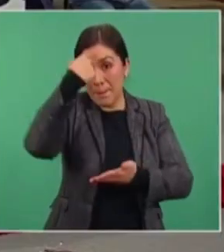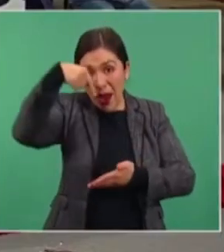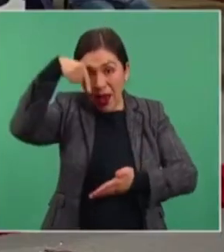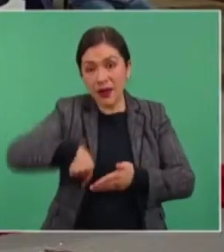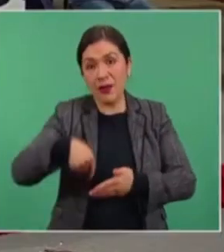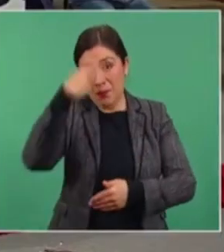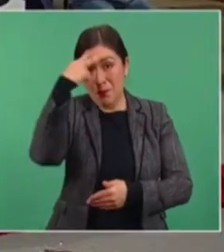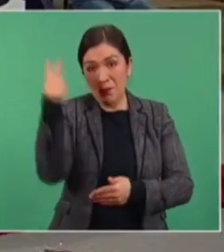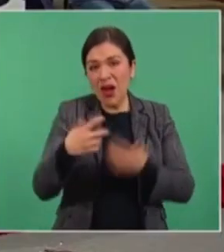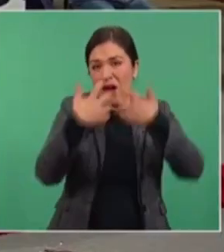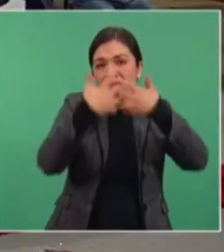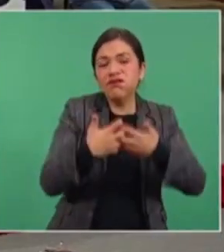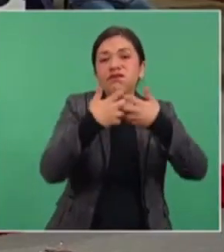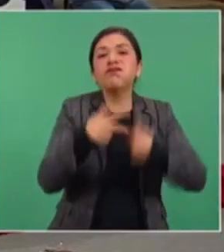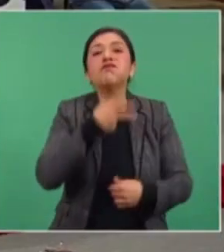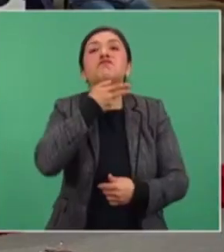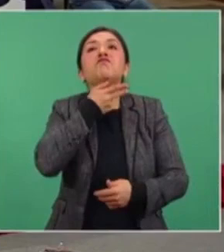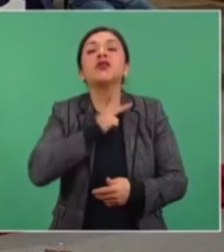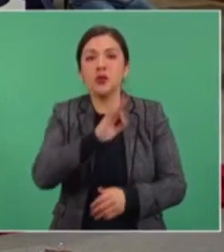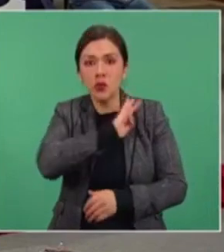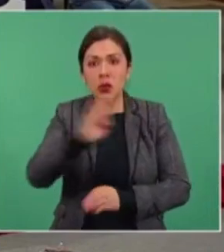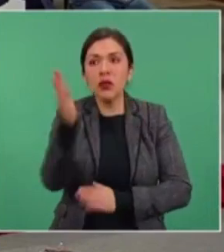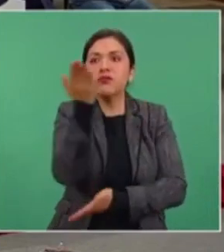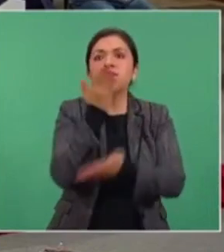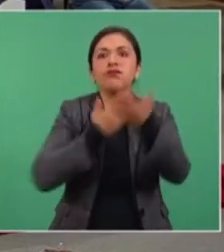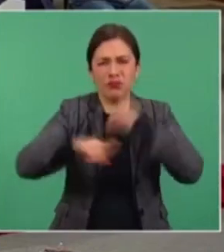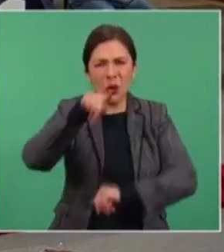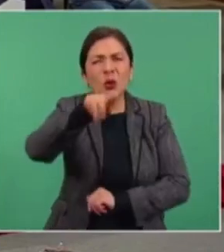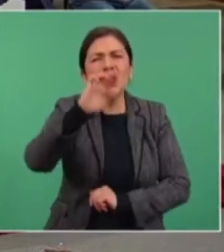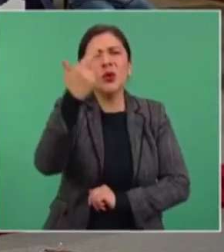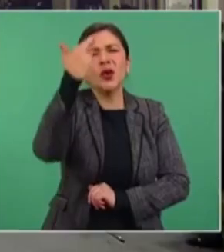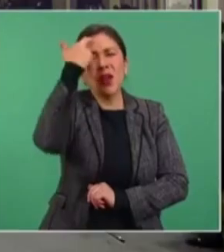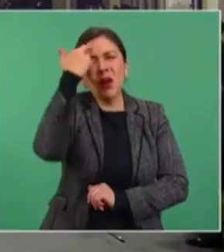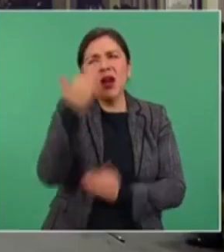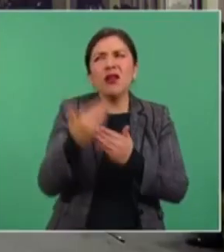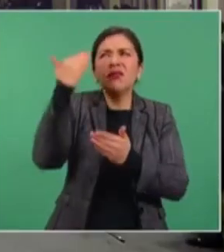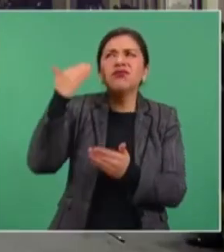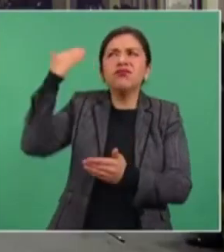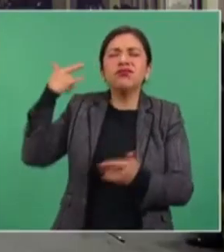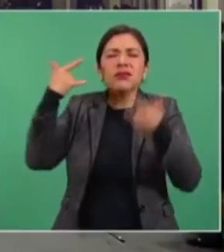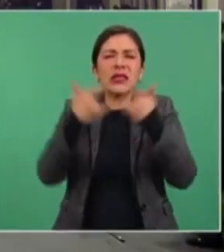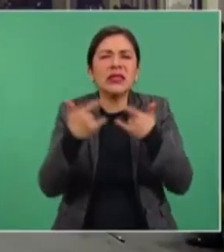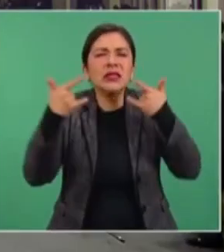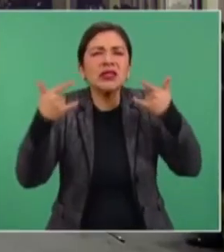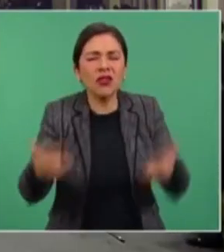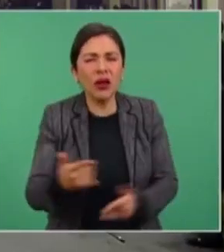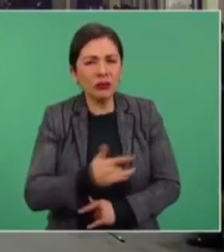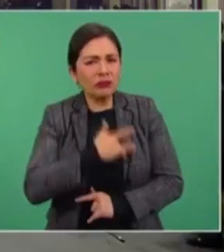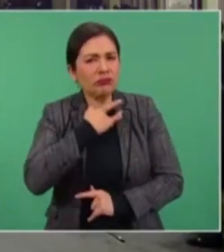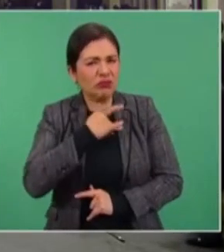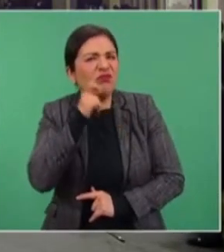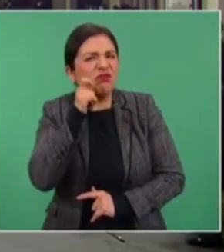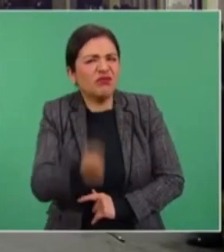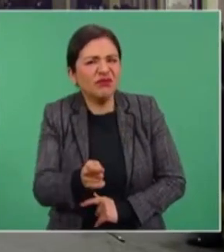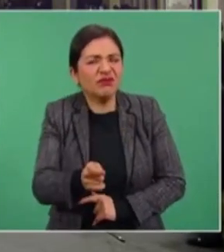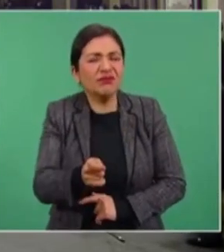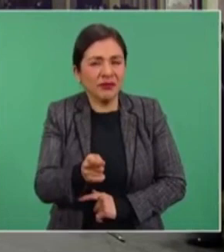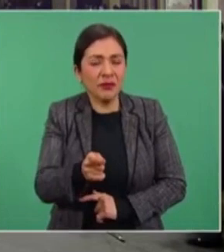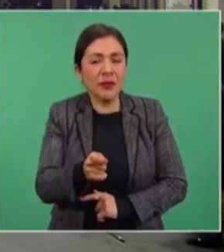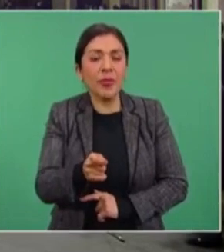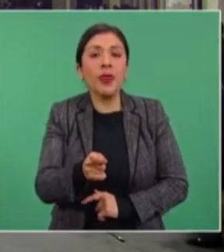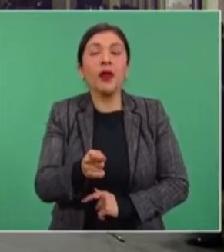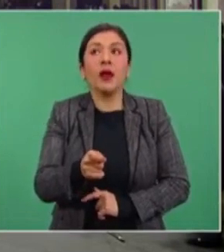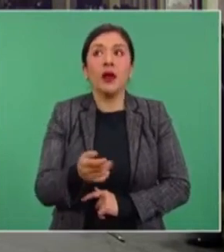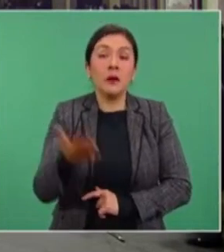Recuerden la historia, recordemos todos la historia de cómo se tomó